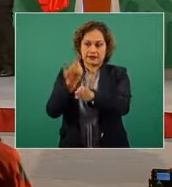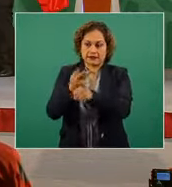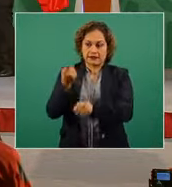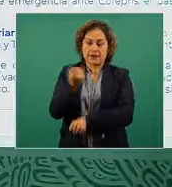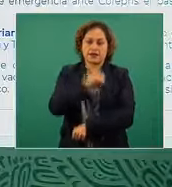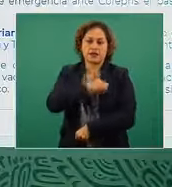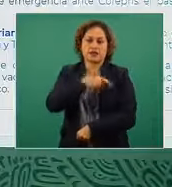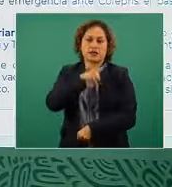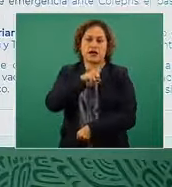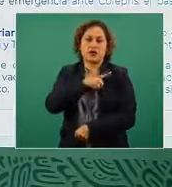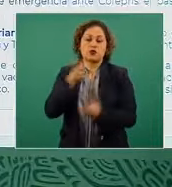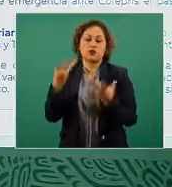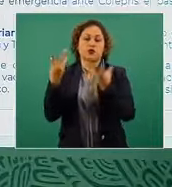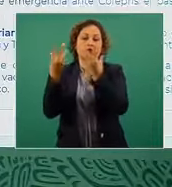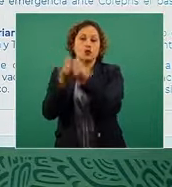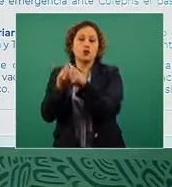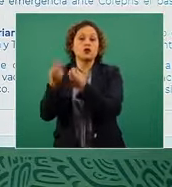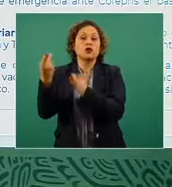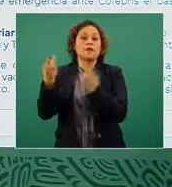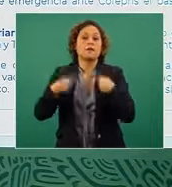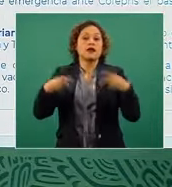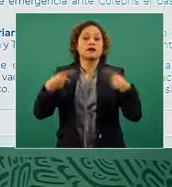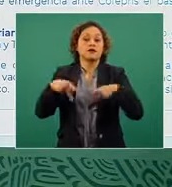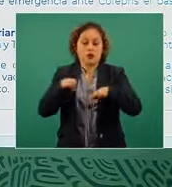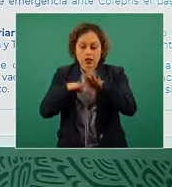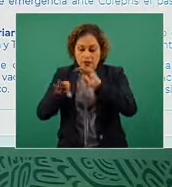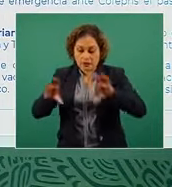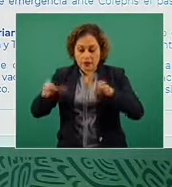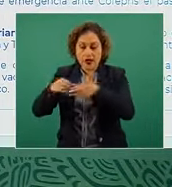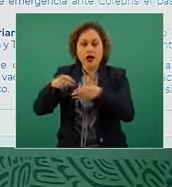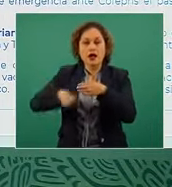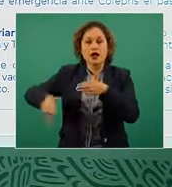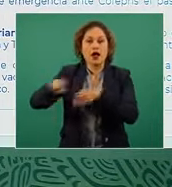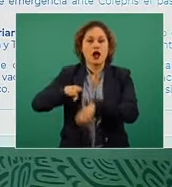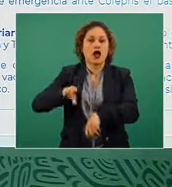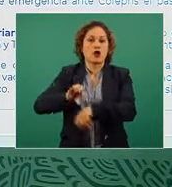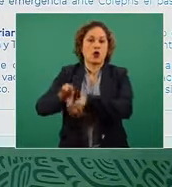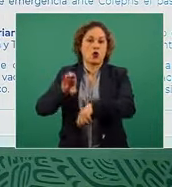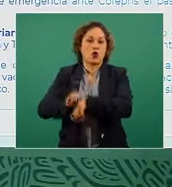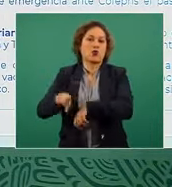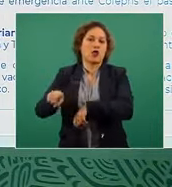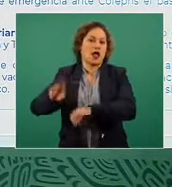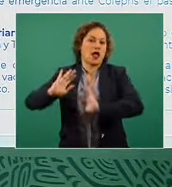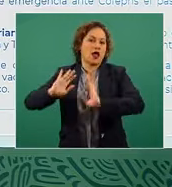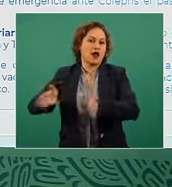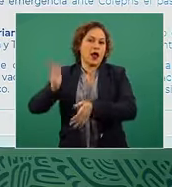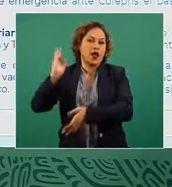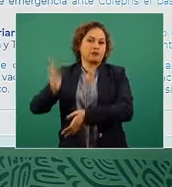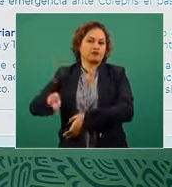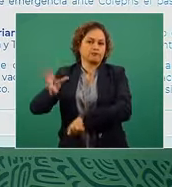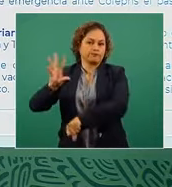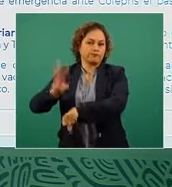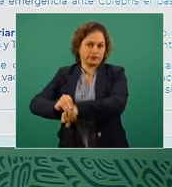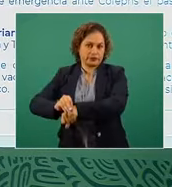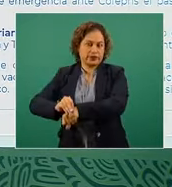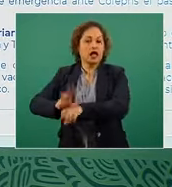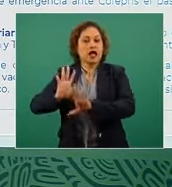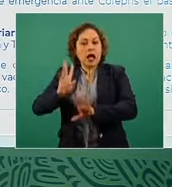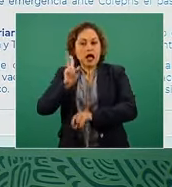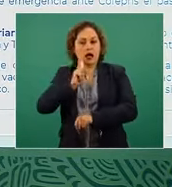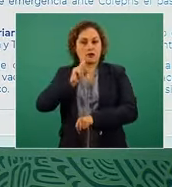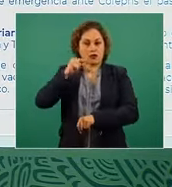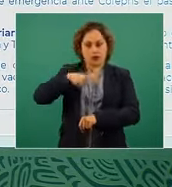de Colombia, porque esta vacuna también ya se aprobó en Colombia. Entonces, estamos a la expectativa de que estas se aprueben,